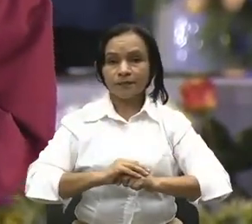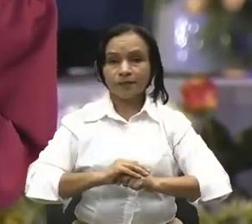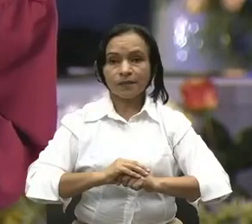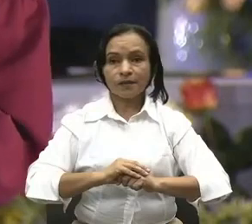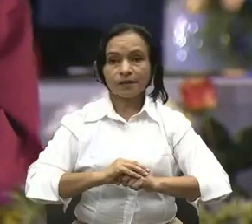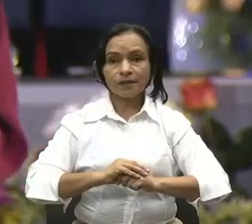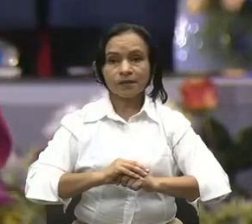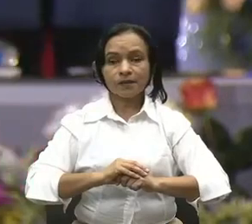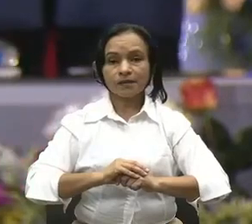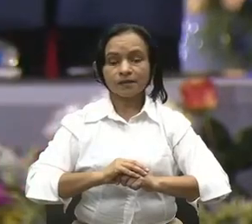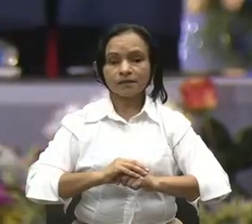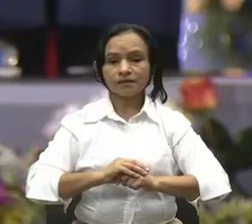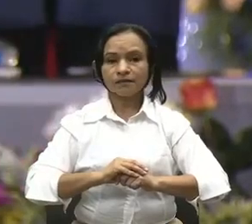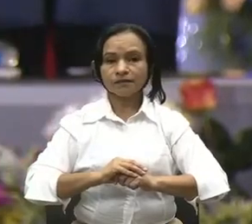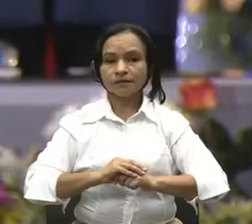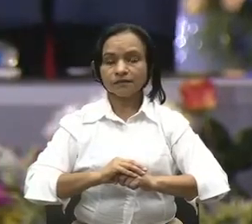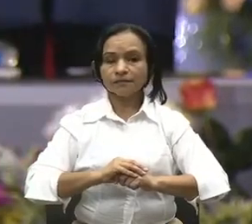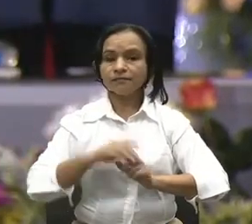y que tuvieron